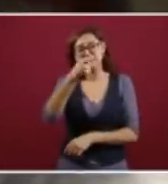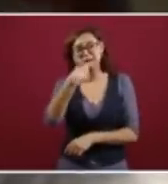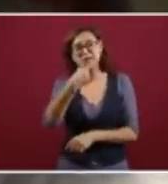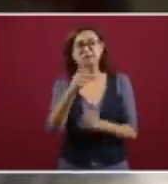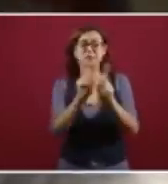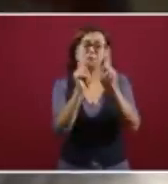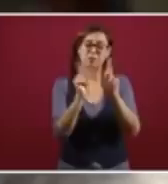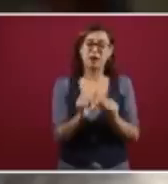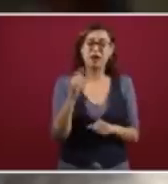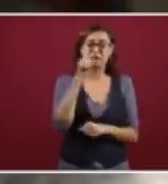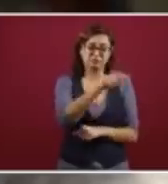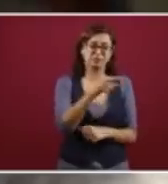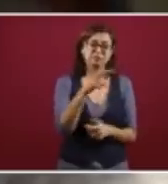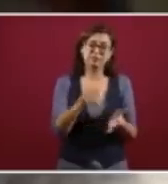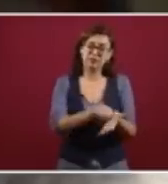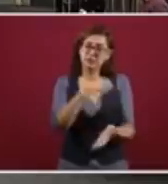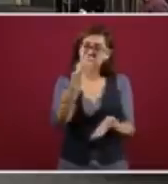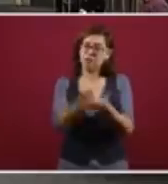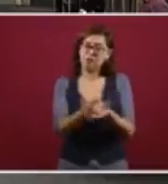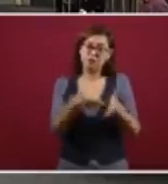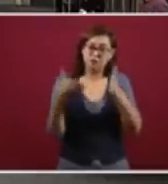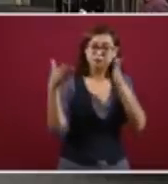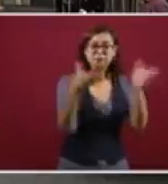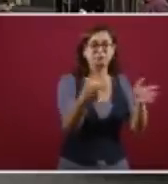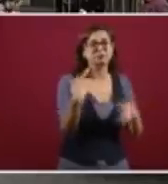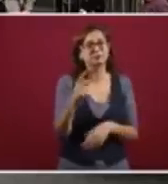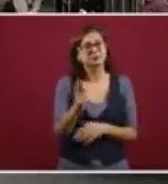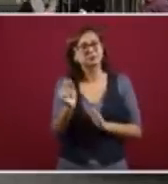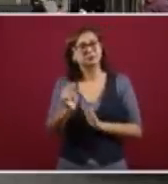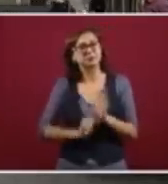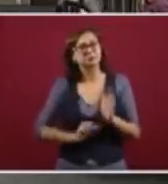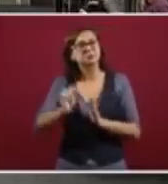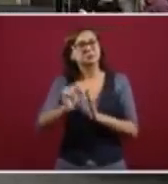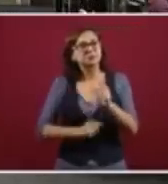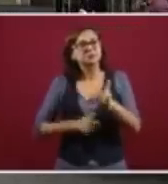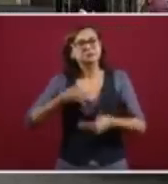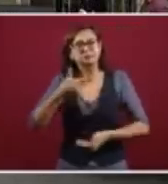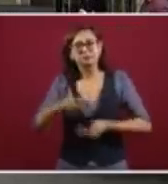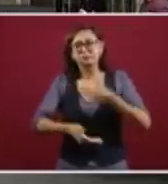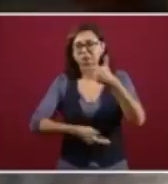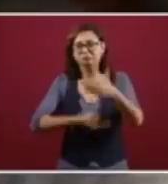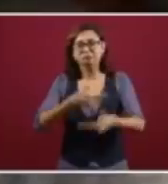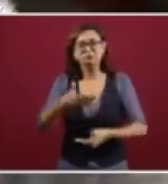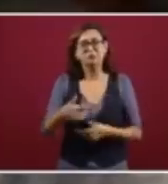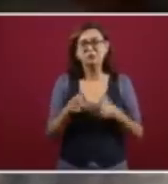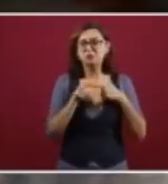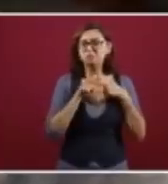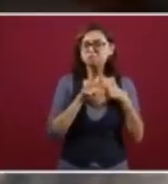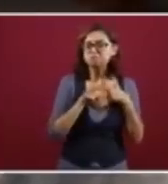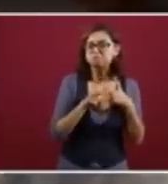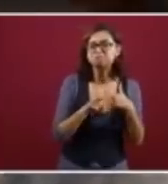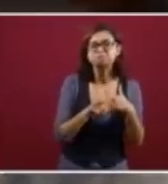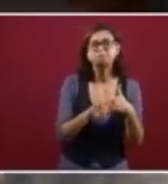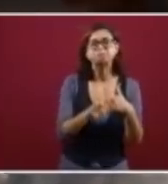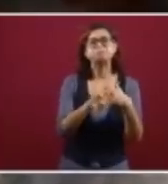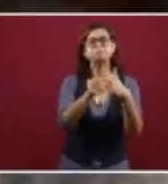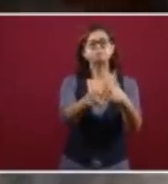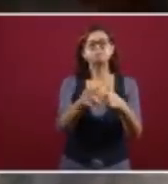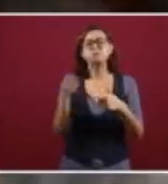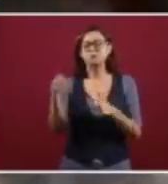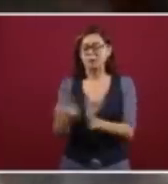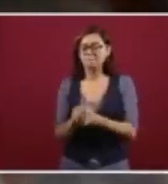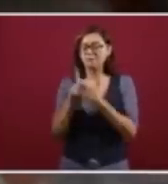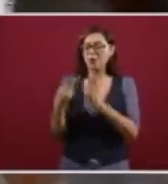ese punto de Tamaulipas. Pero vemos que pasan los meses, siguen pasando, Milenio ha estado